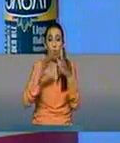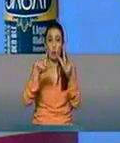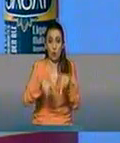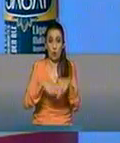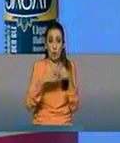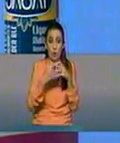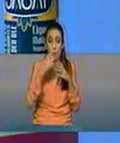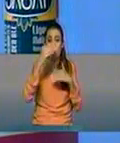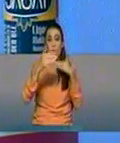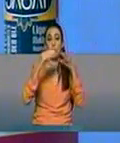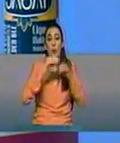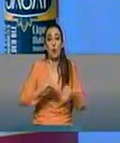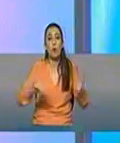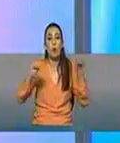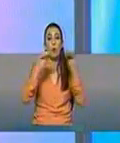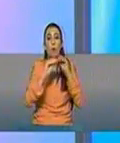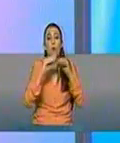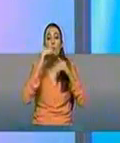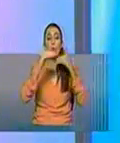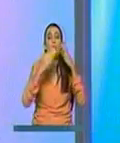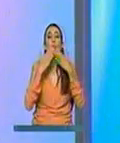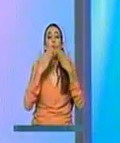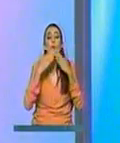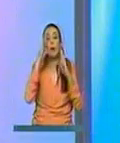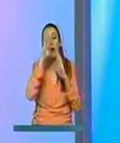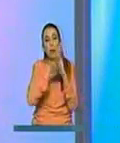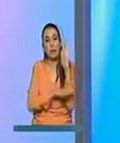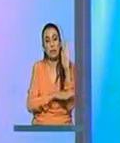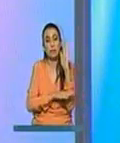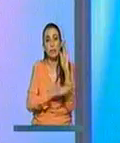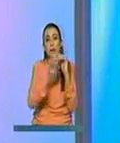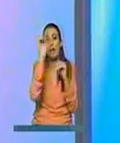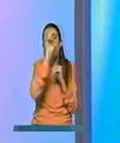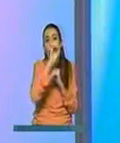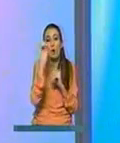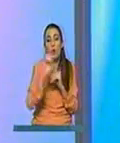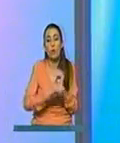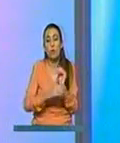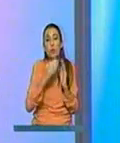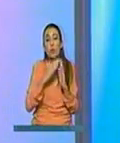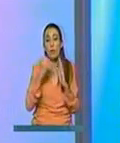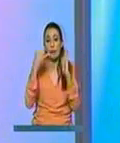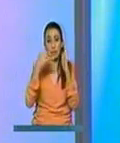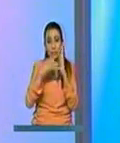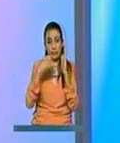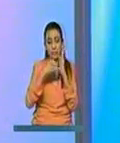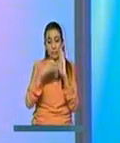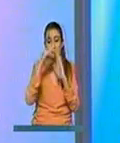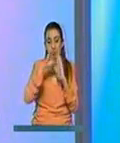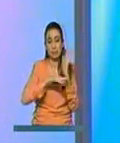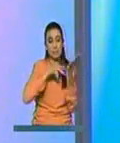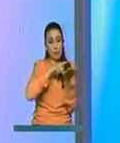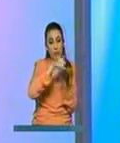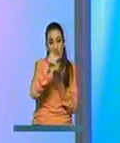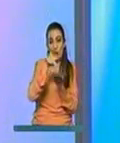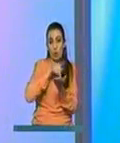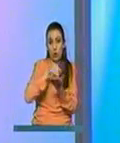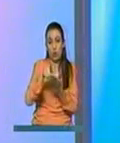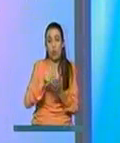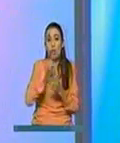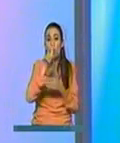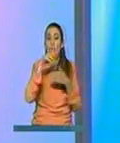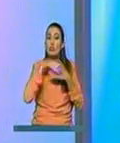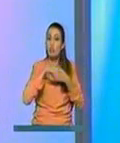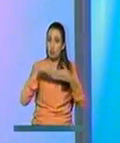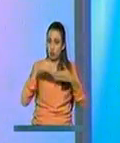ley de crecimiento económico está la reducción de la tarifa específica del pago del ICE, de los impuestos de consumos especiales, de $2